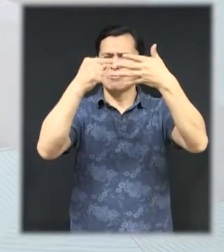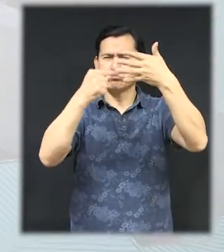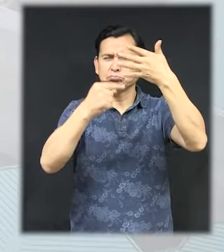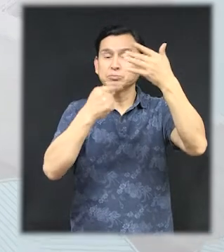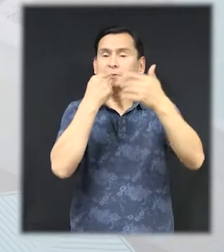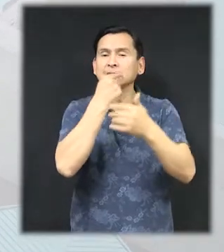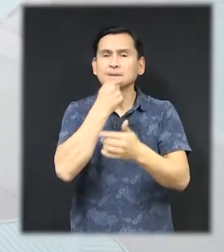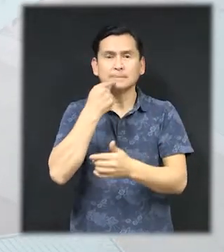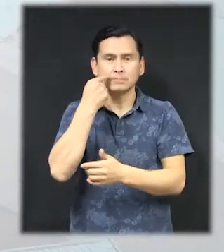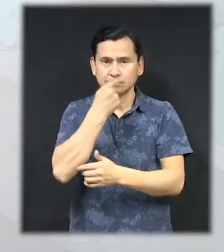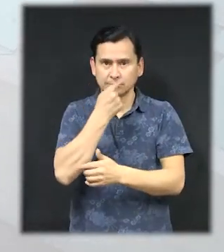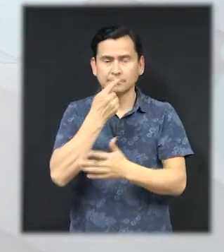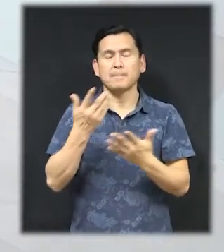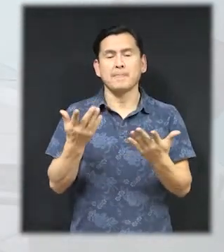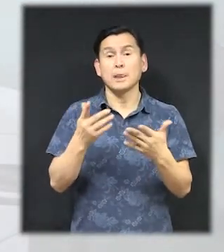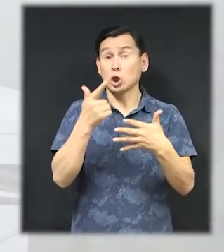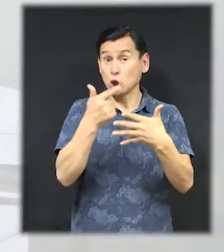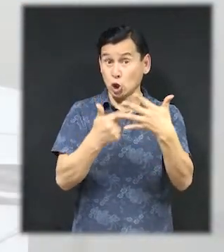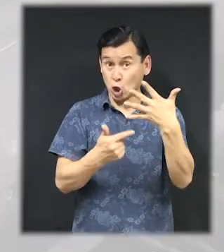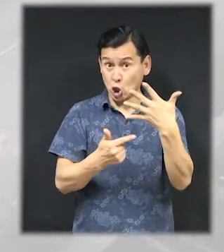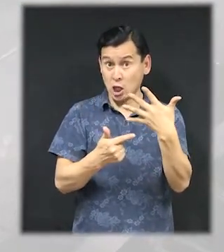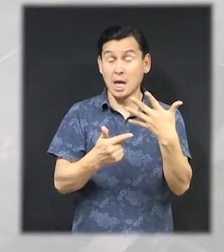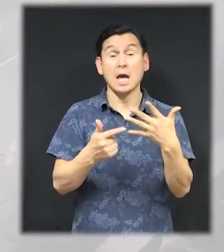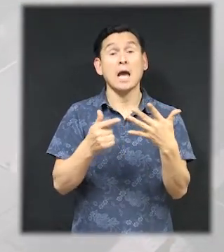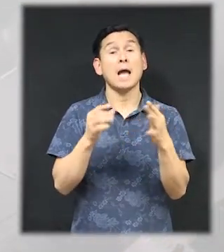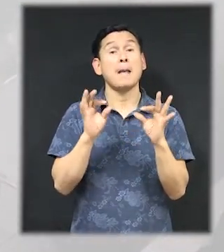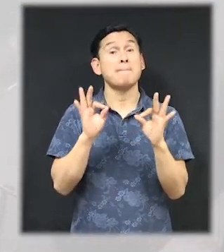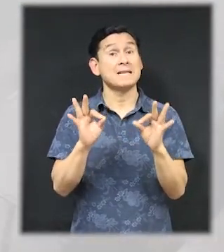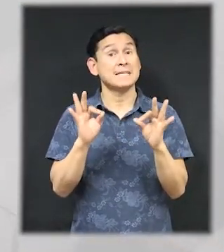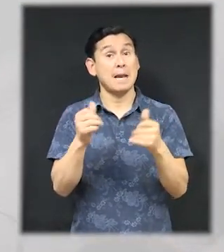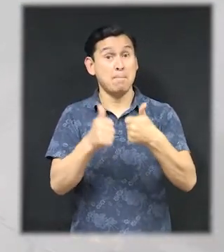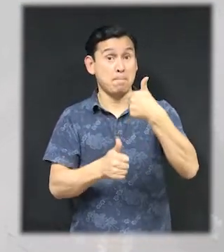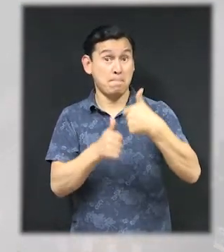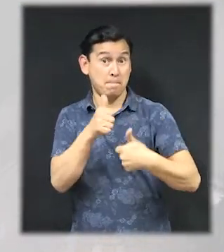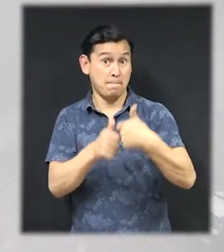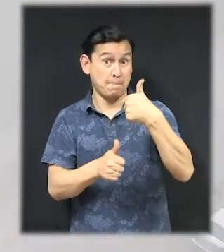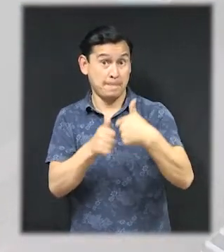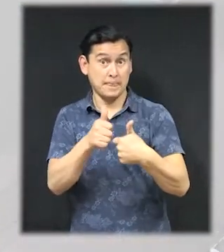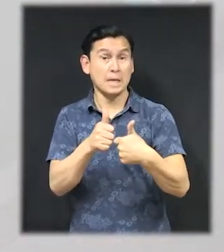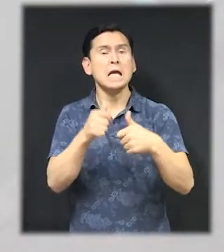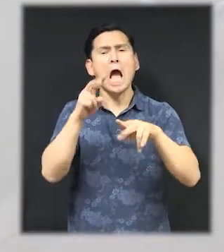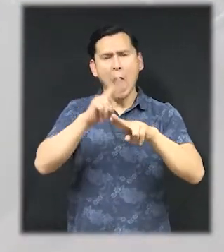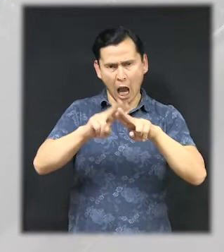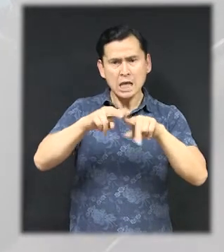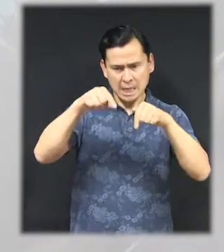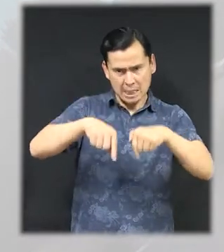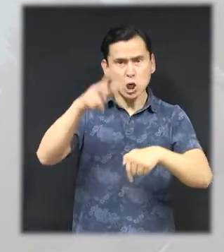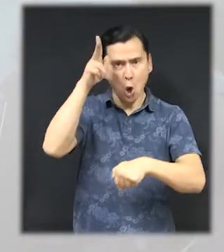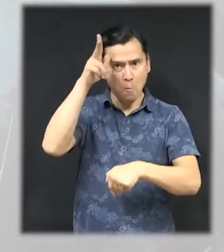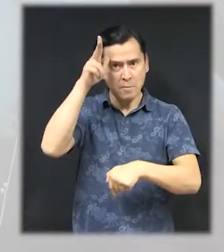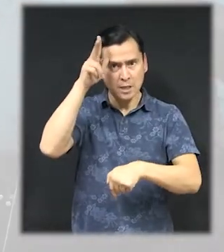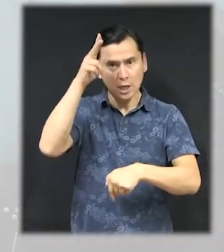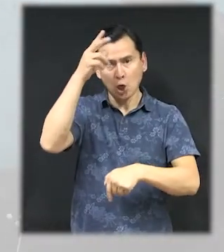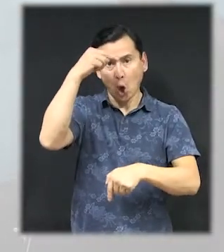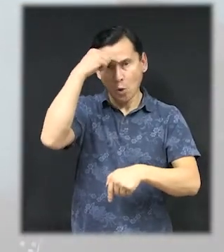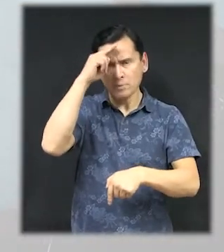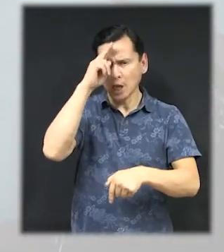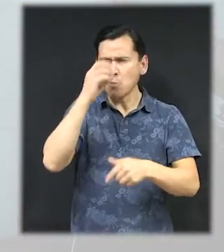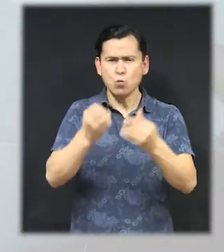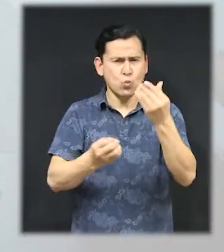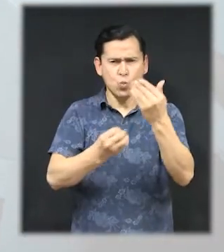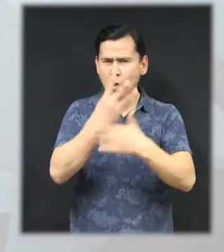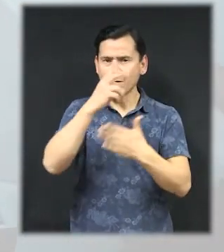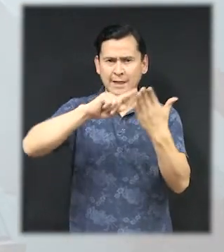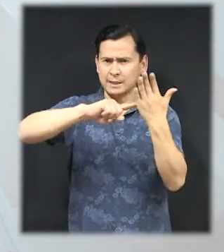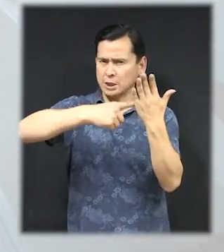y principalmente con un equipo de trabajo que ha mantenido altos niveles de producción, tratando de resolver toda la lista